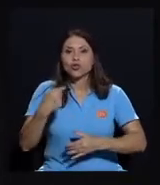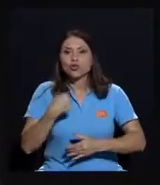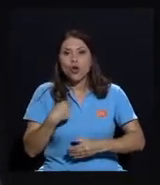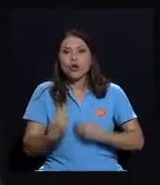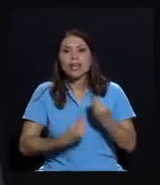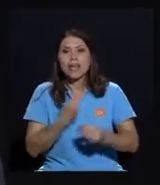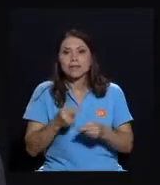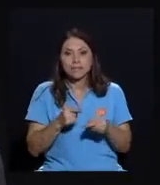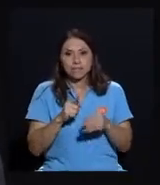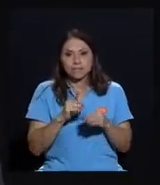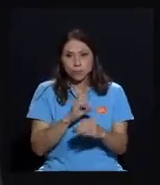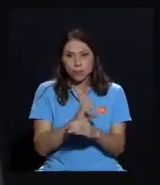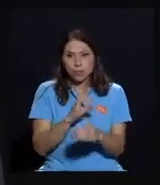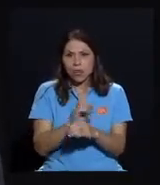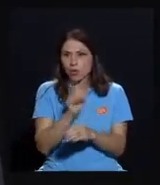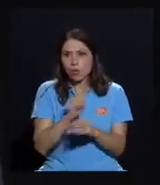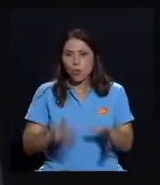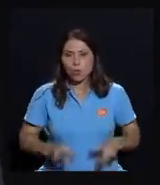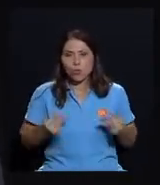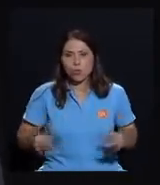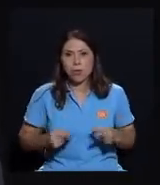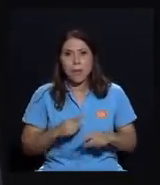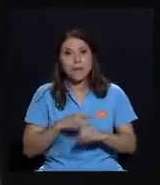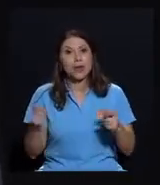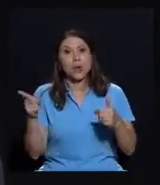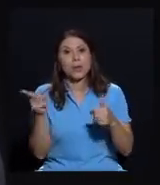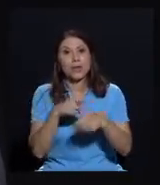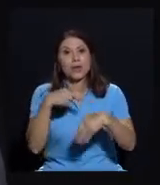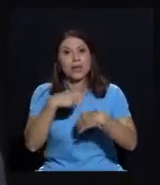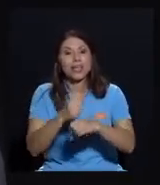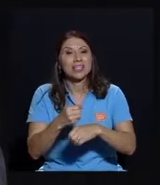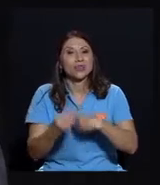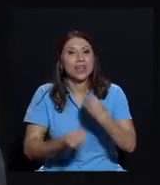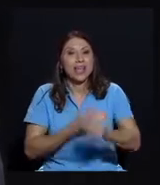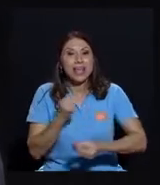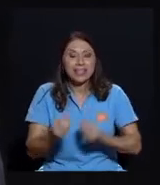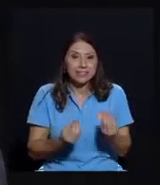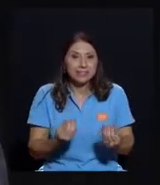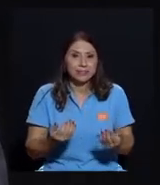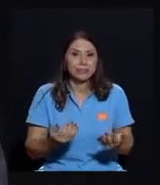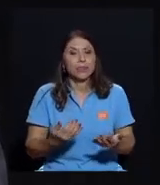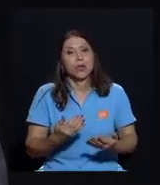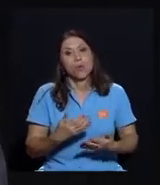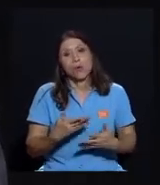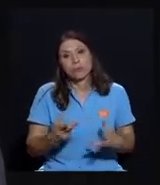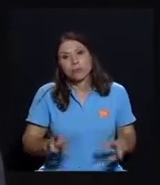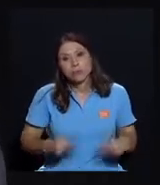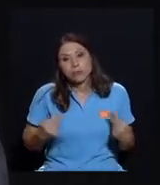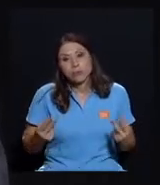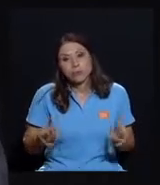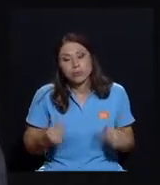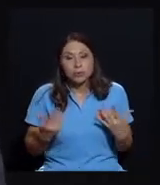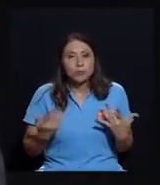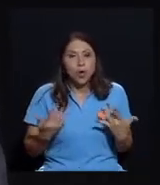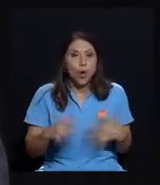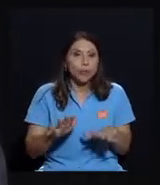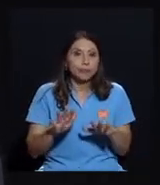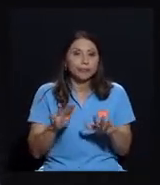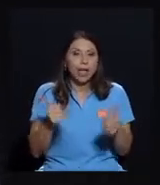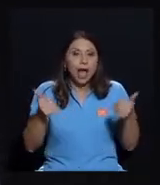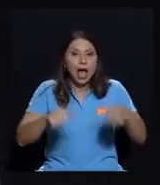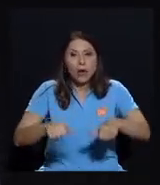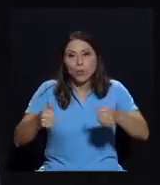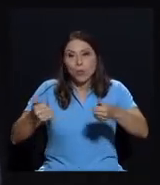disciplinando y lo primero que hizo fue ser bastante generoso en una serie de acuerdos que aumentaron